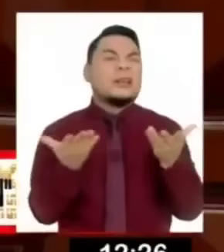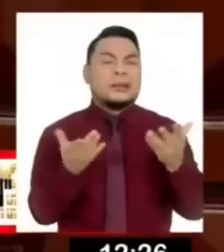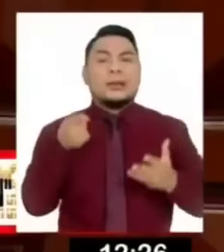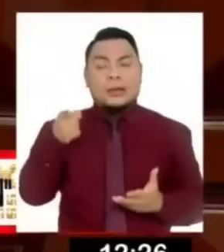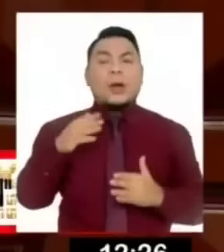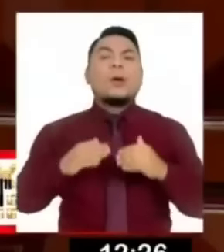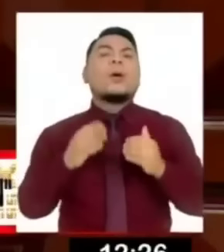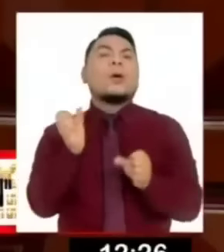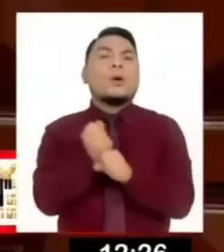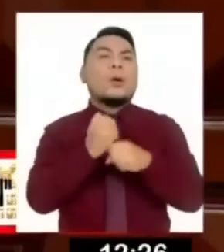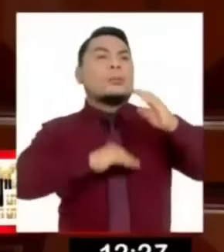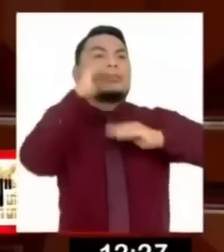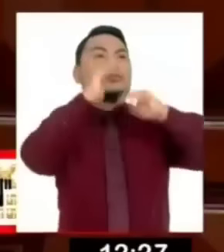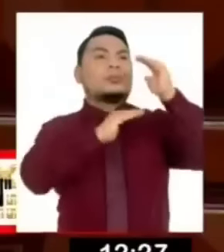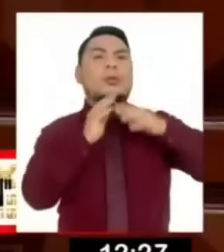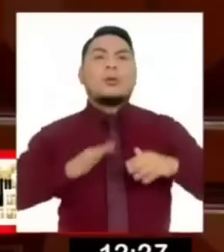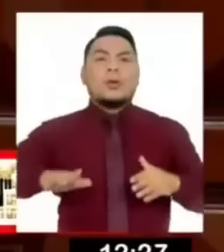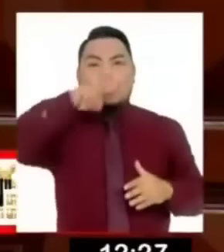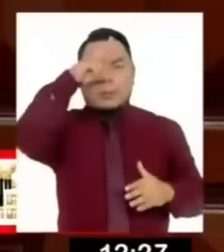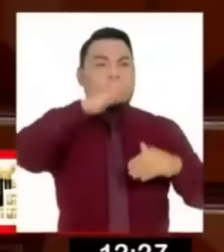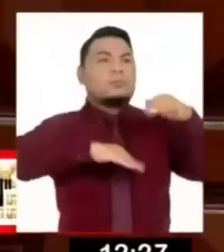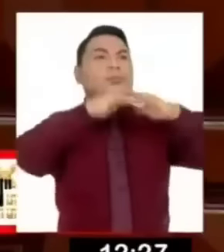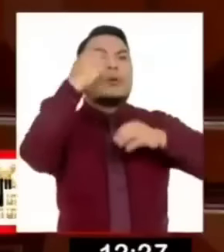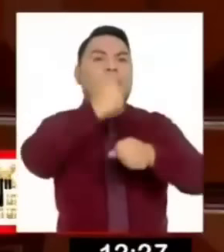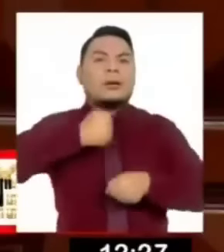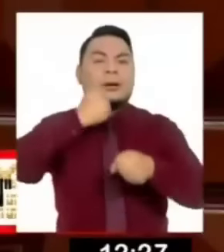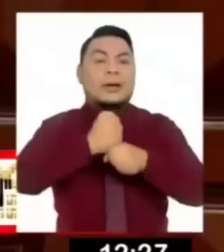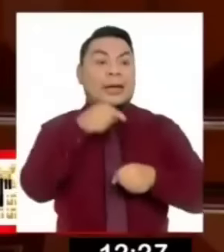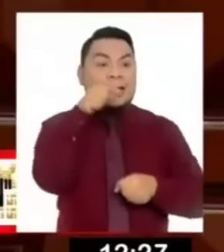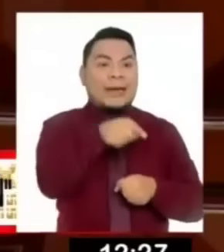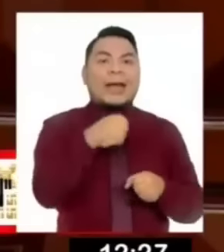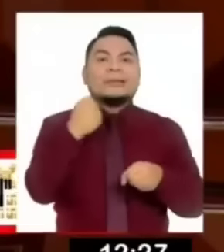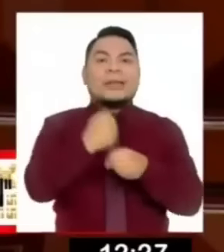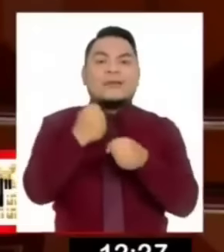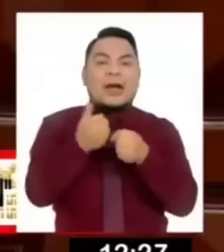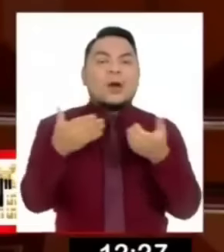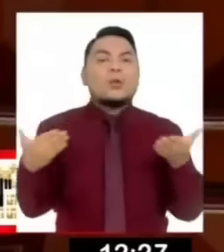o construir obras en todo el país. Para ello, se asignará